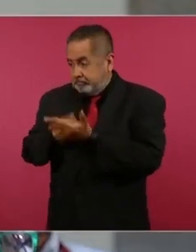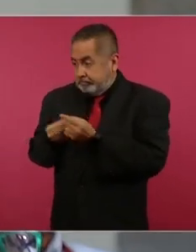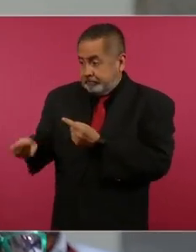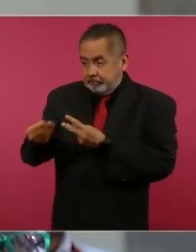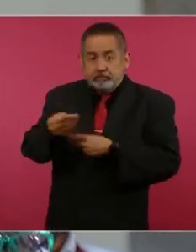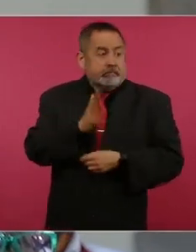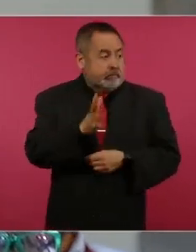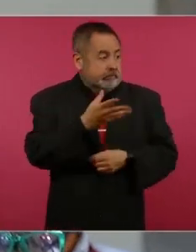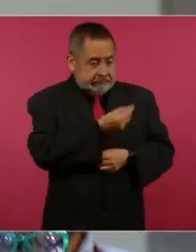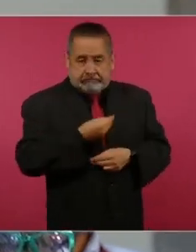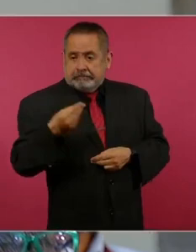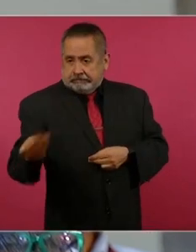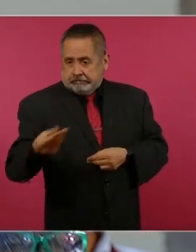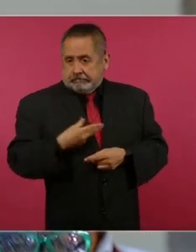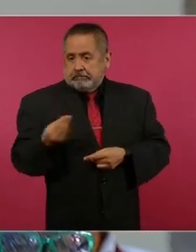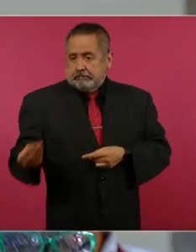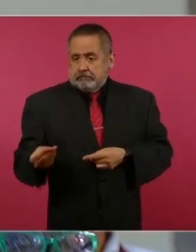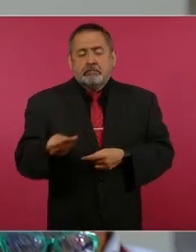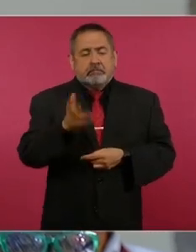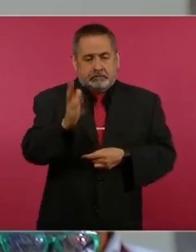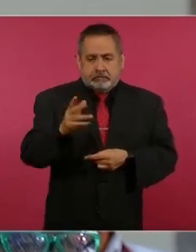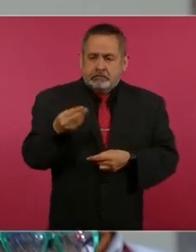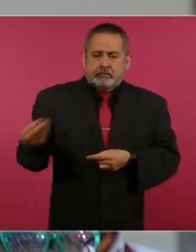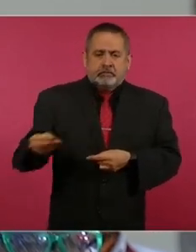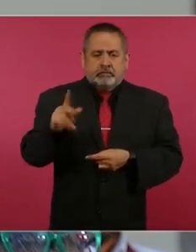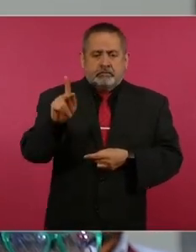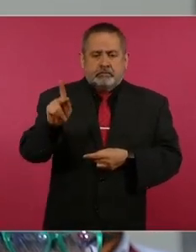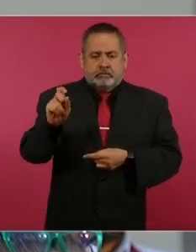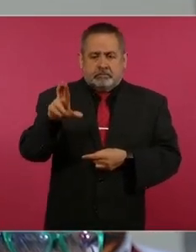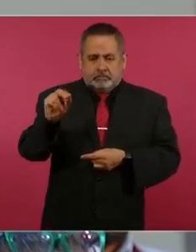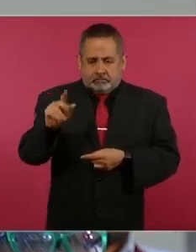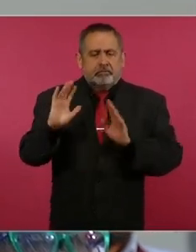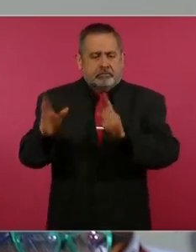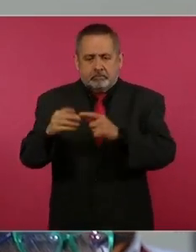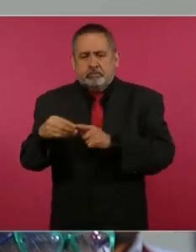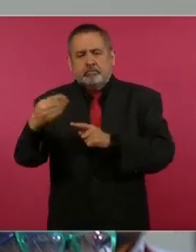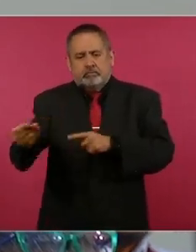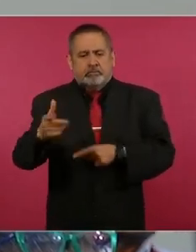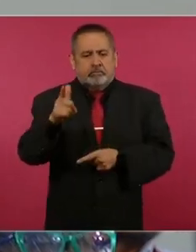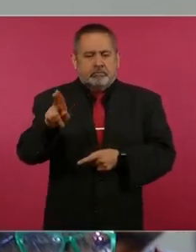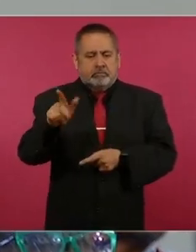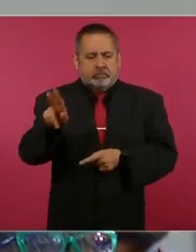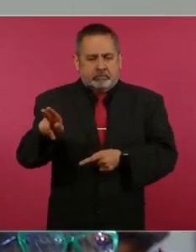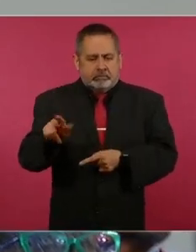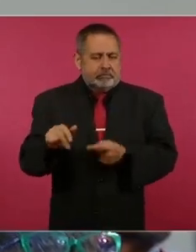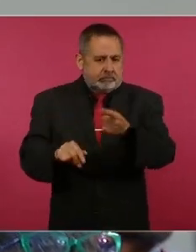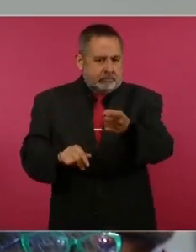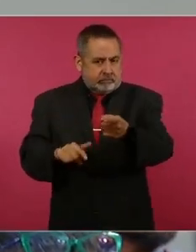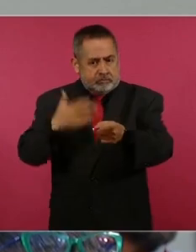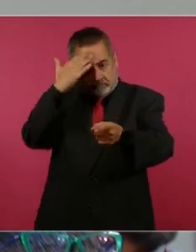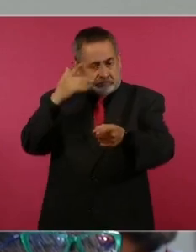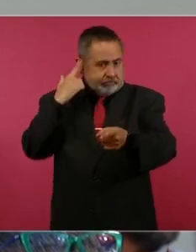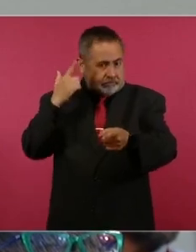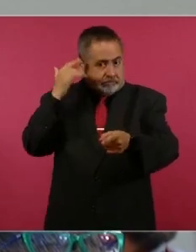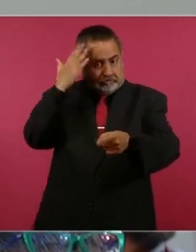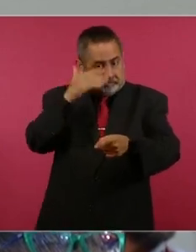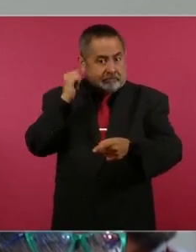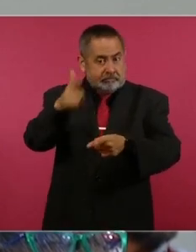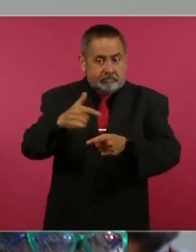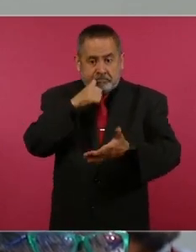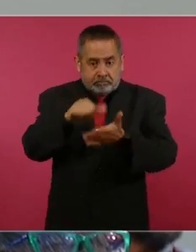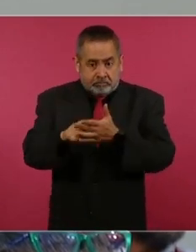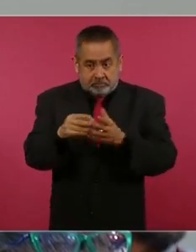Samper entregó la carta a Petro y ya se le entregó a Lula da Silva. ¿Usted tiene conocimiento de esta carta?